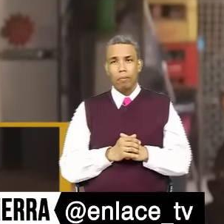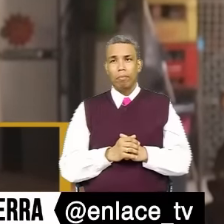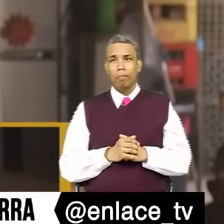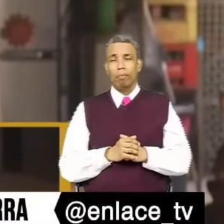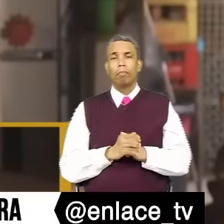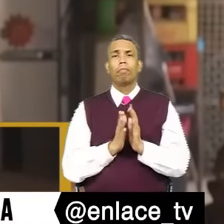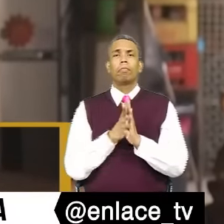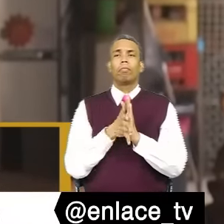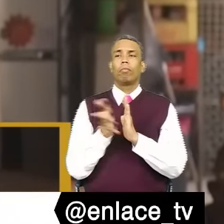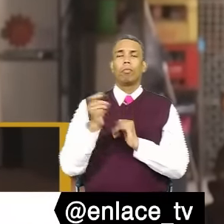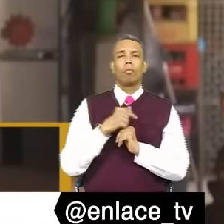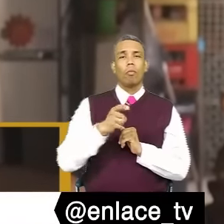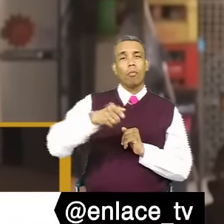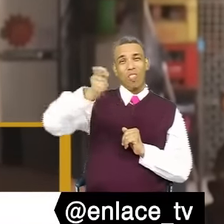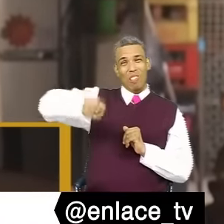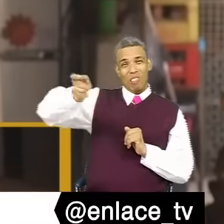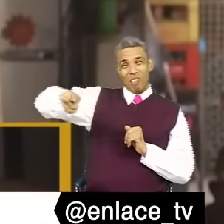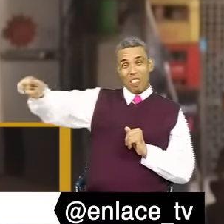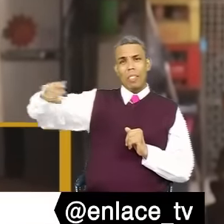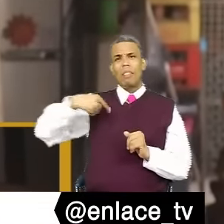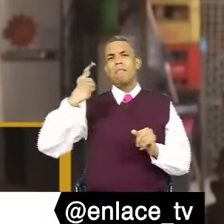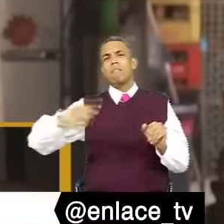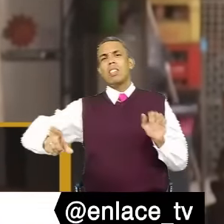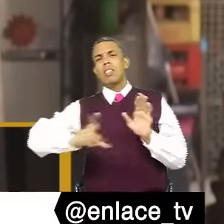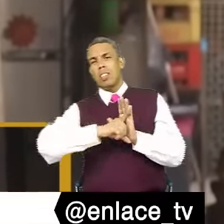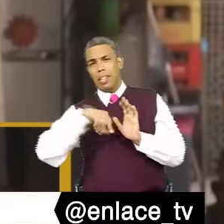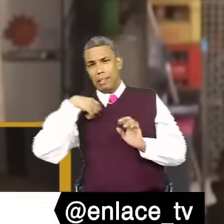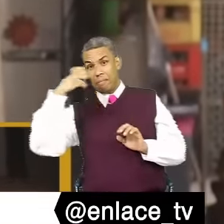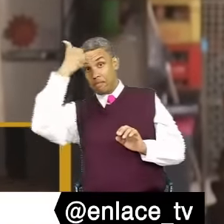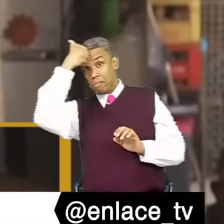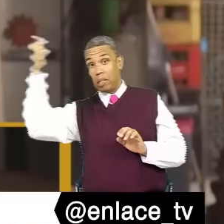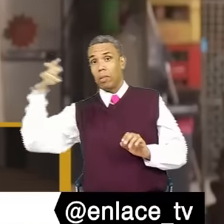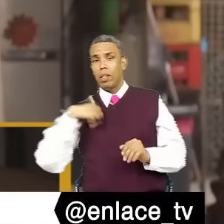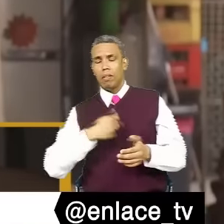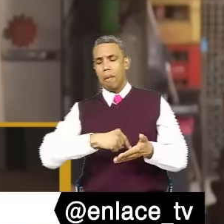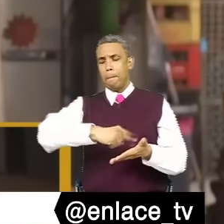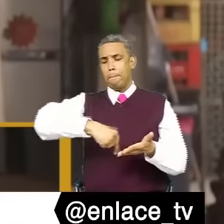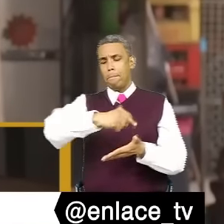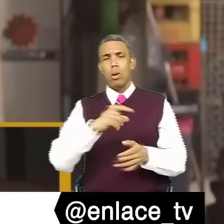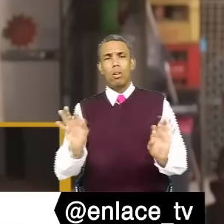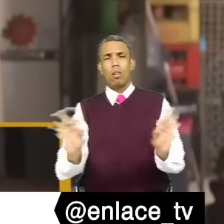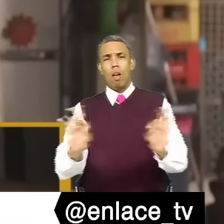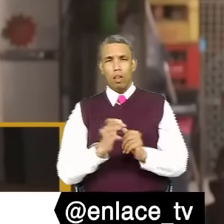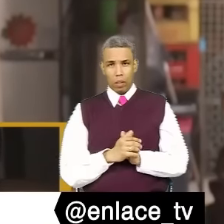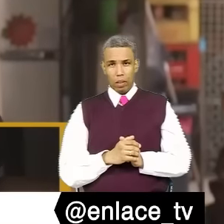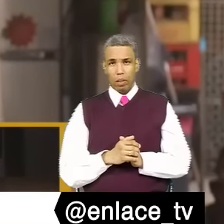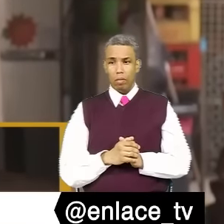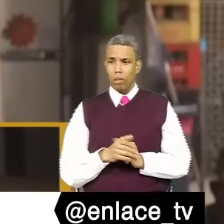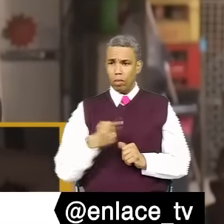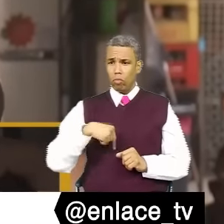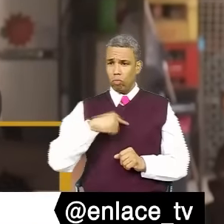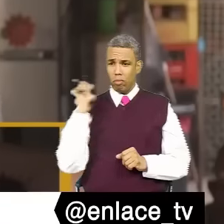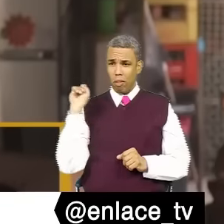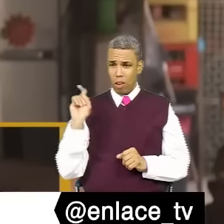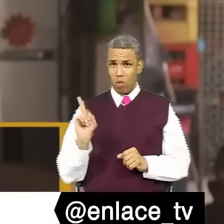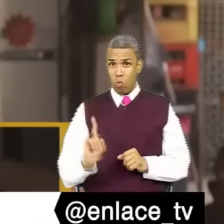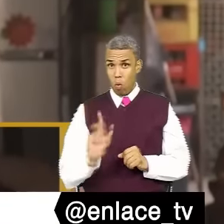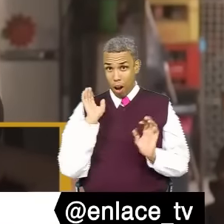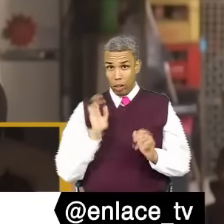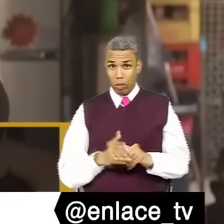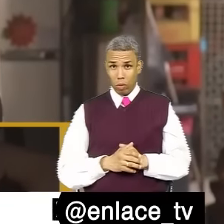firmado el fallo a favor de nosotras las madres comunitarias. Es algo que ya nos ganamos, es algo que nos lo merecemos. Sí, ya después de